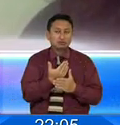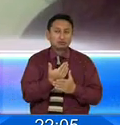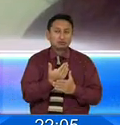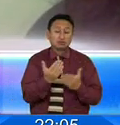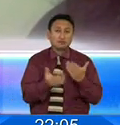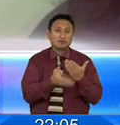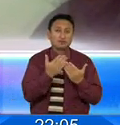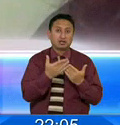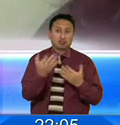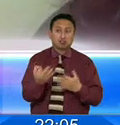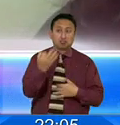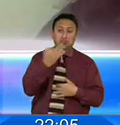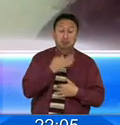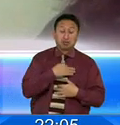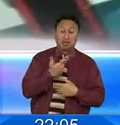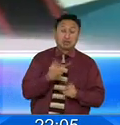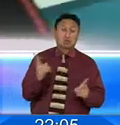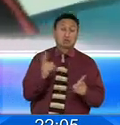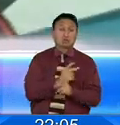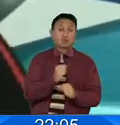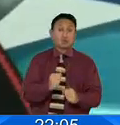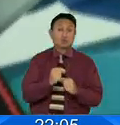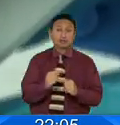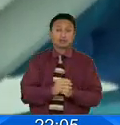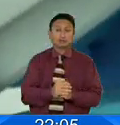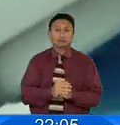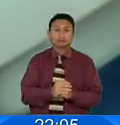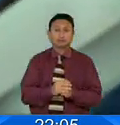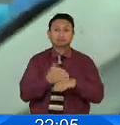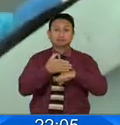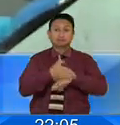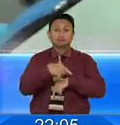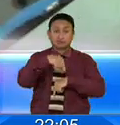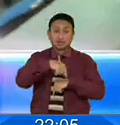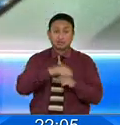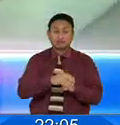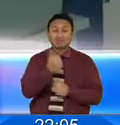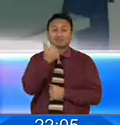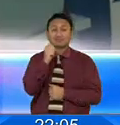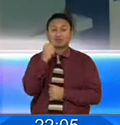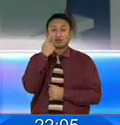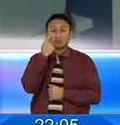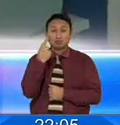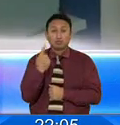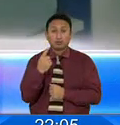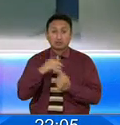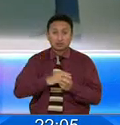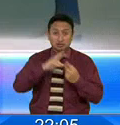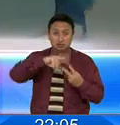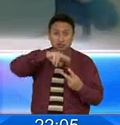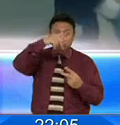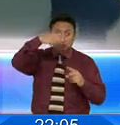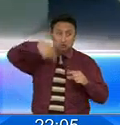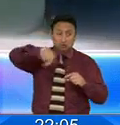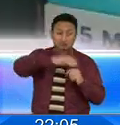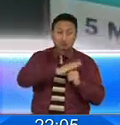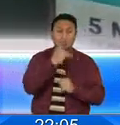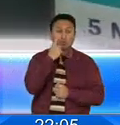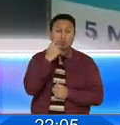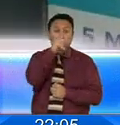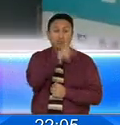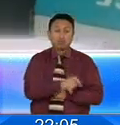más grave que las otras. En las próximas horas llegarán cerca de 10.000 pruebas de antígeno para hacer tamizaje y rastreo